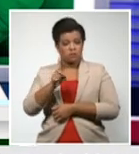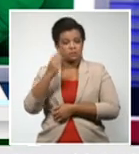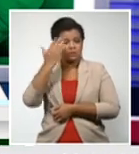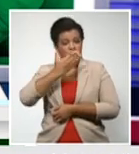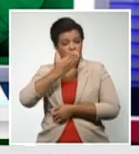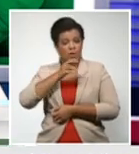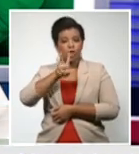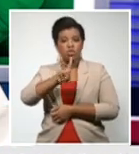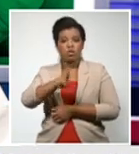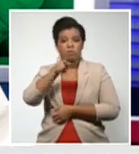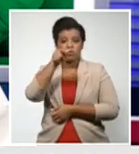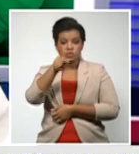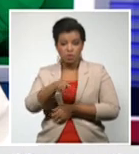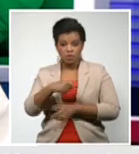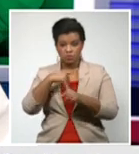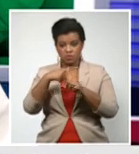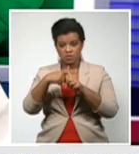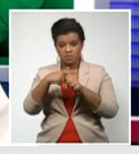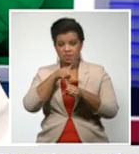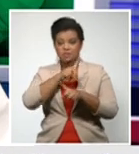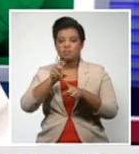los confirmados ayer.